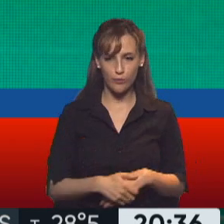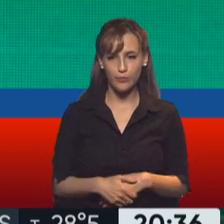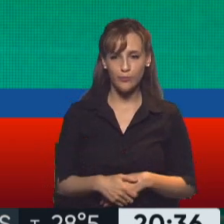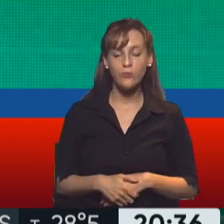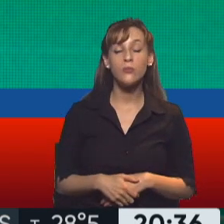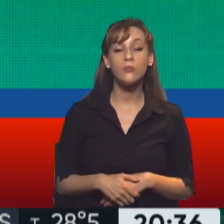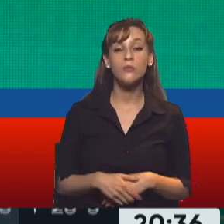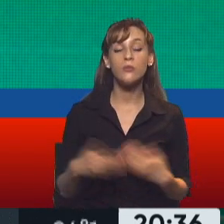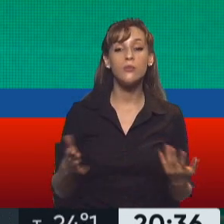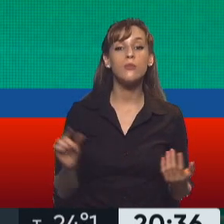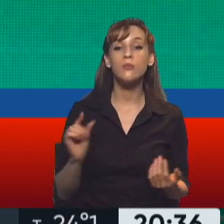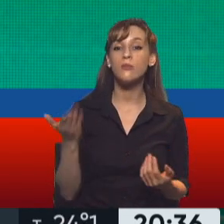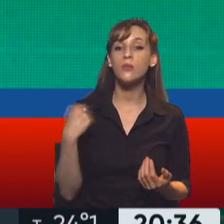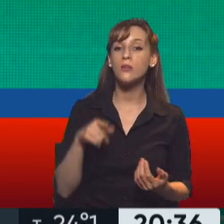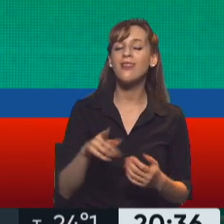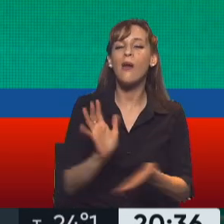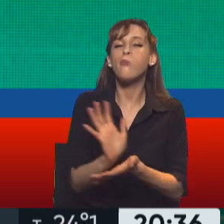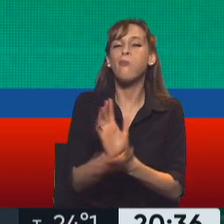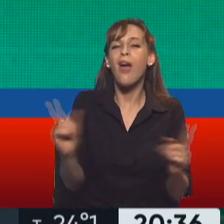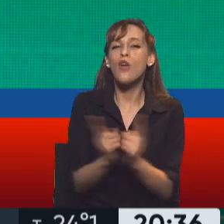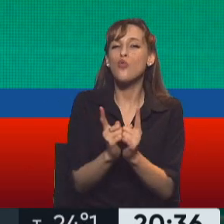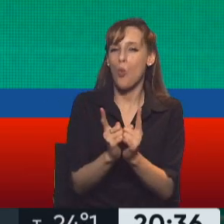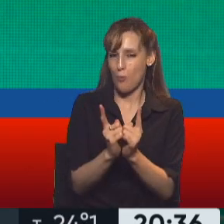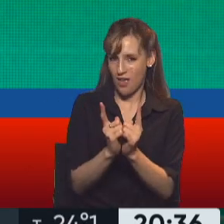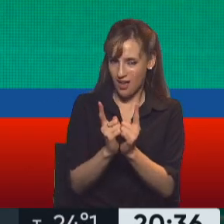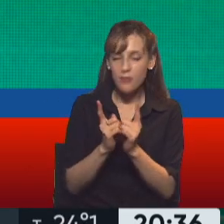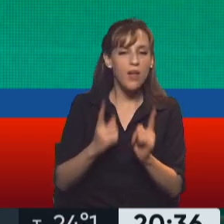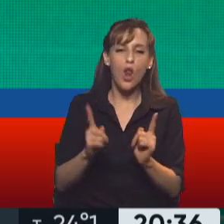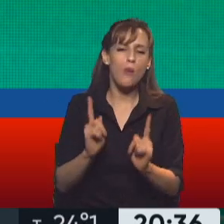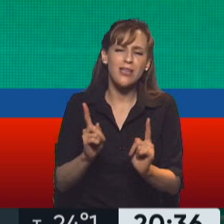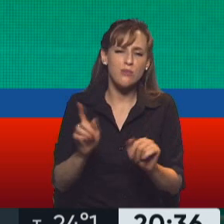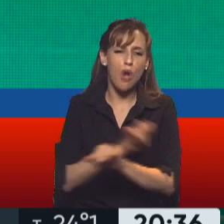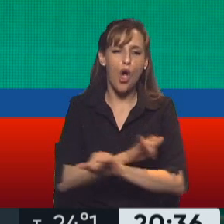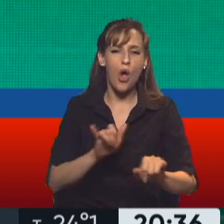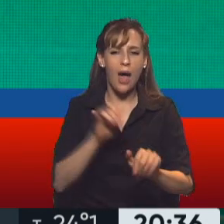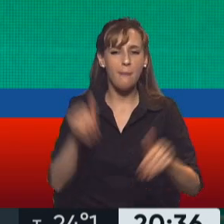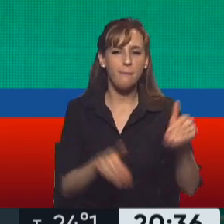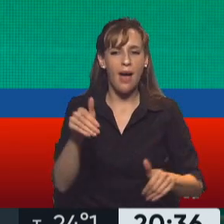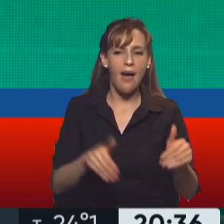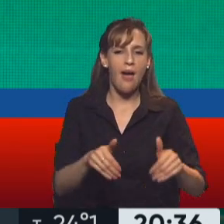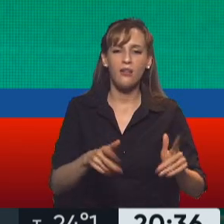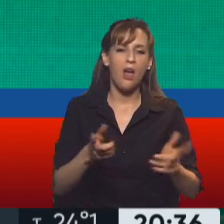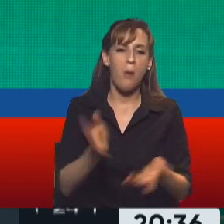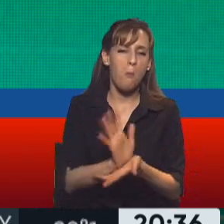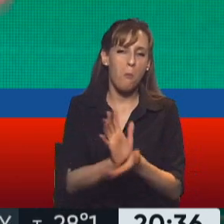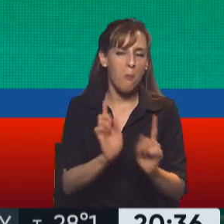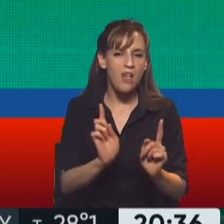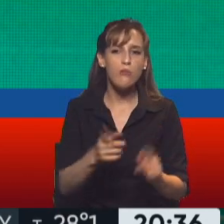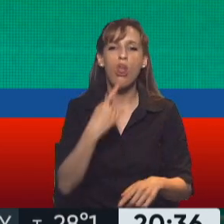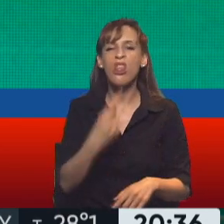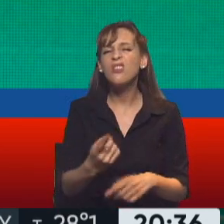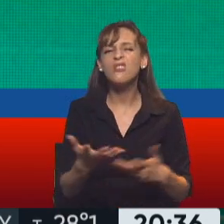Ezequiel, estábamos ahí escuchando una suerte de resumen, pero es más o menos lo que hemos visto durante toda la campaña, ¿no? Esto de que de repente escuchamos otra vez decir zurdos